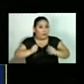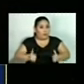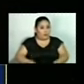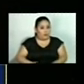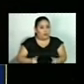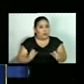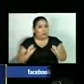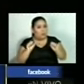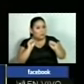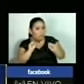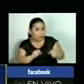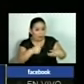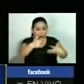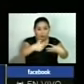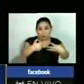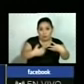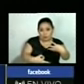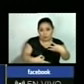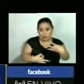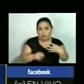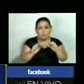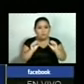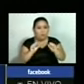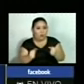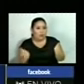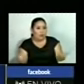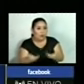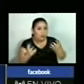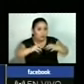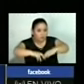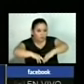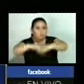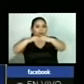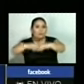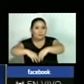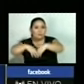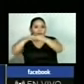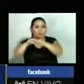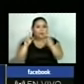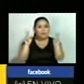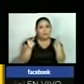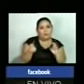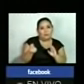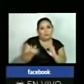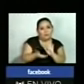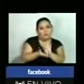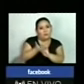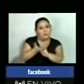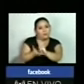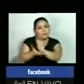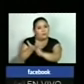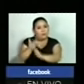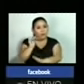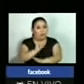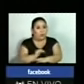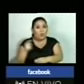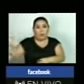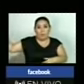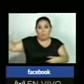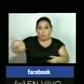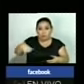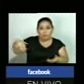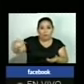una política clara de cómo va a reactivar la economía, considerando que ese flujo de remesas se